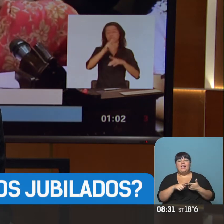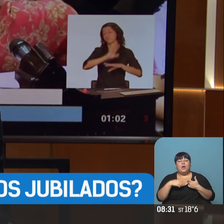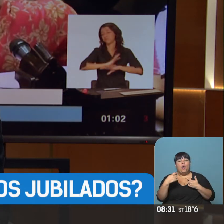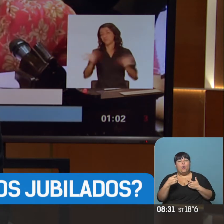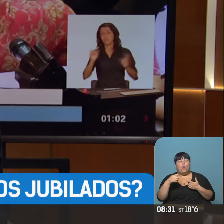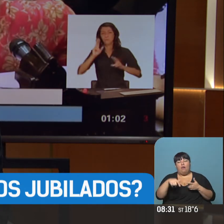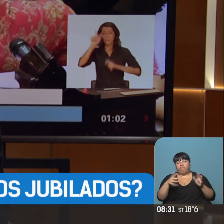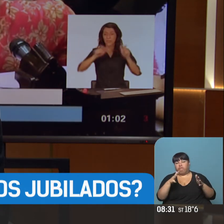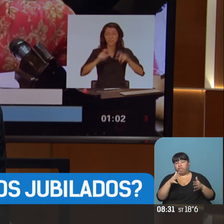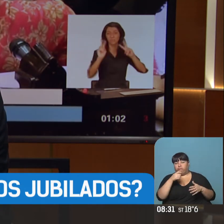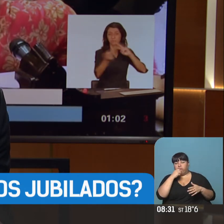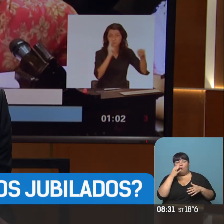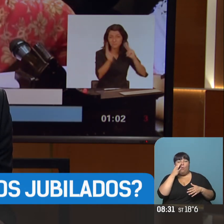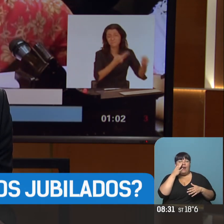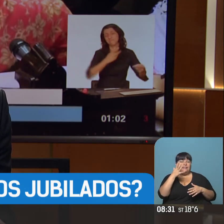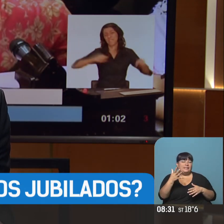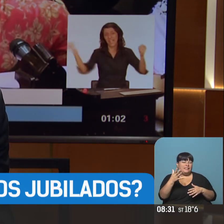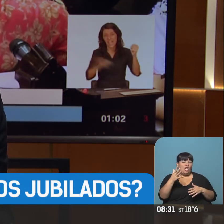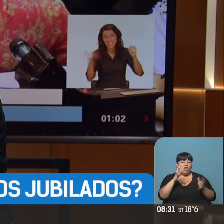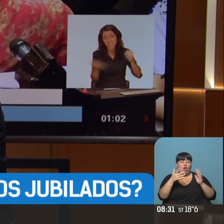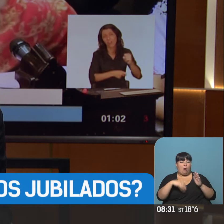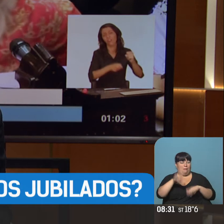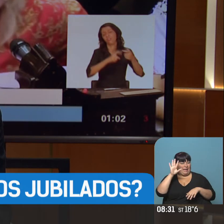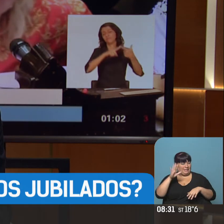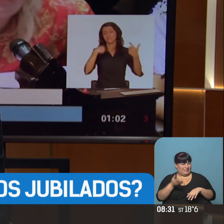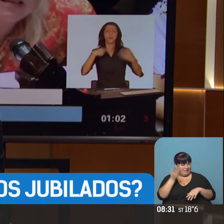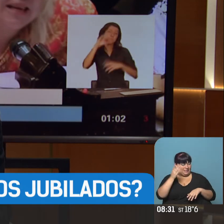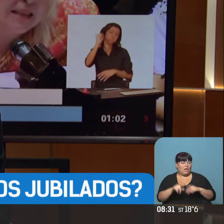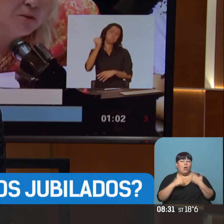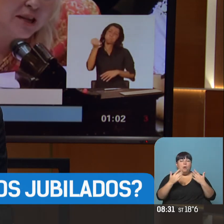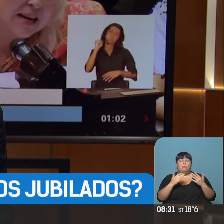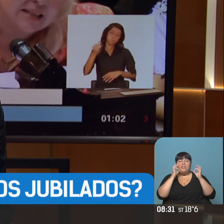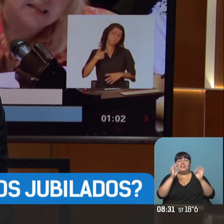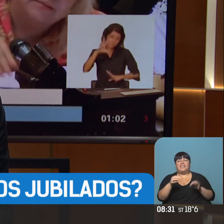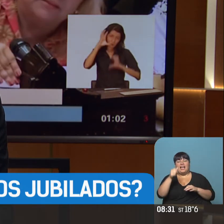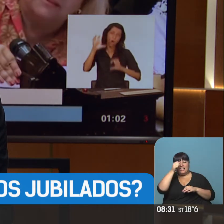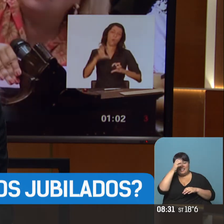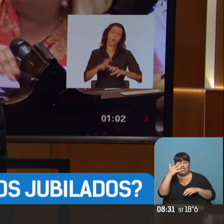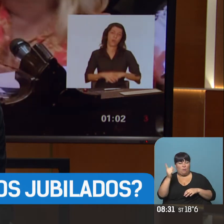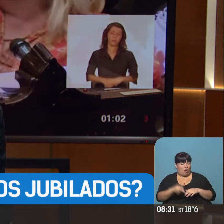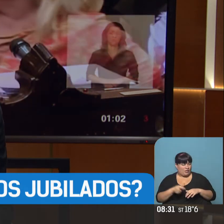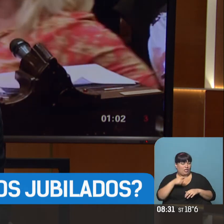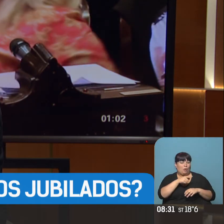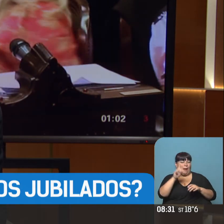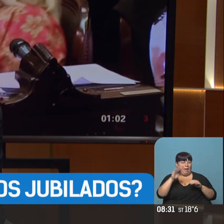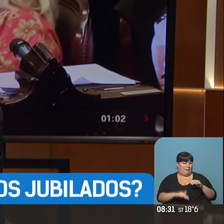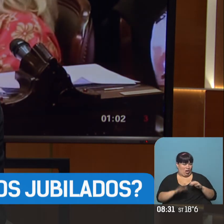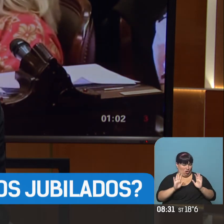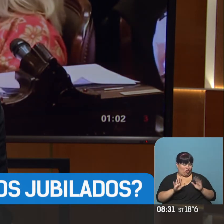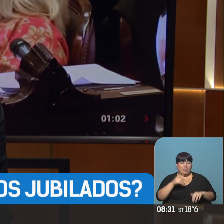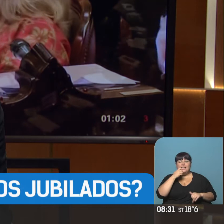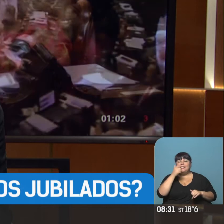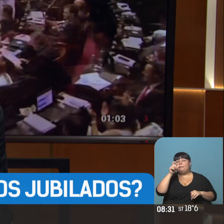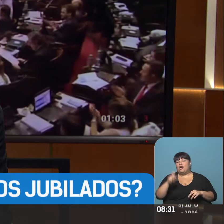jubilaciones hoy están entre un 45% para salarios más altos y pueden llegar a un 65% para los salarios más bajos. Si alguien